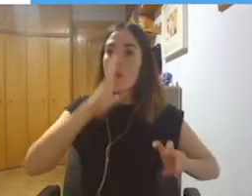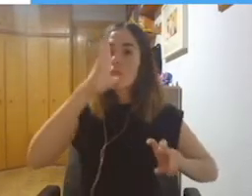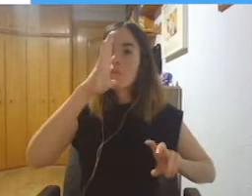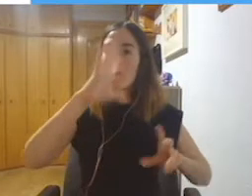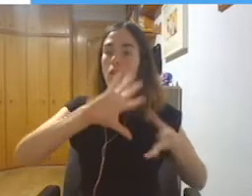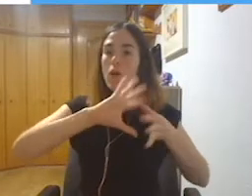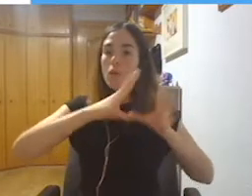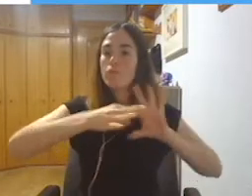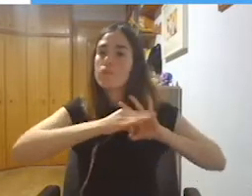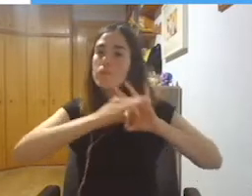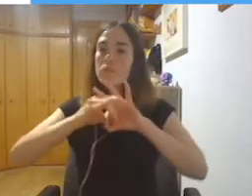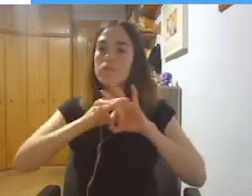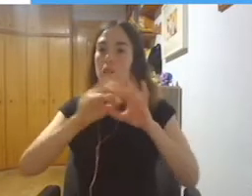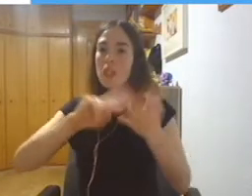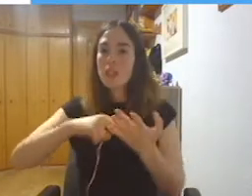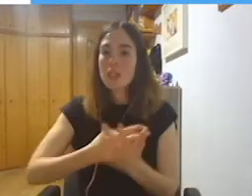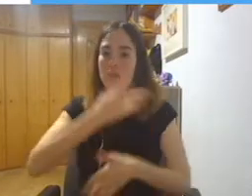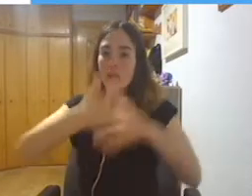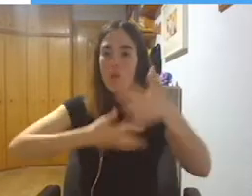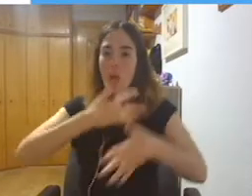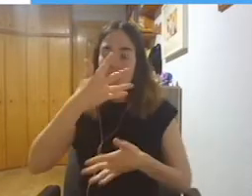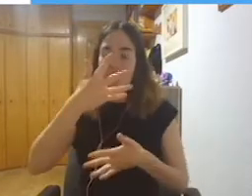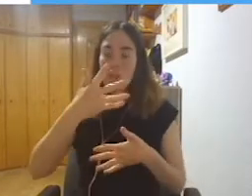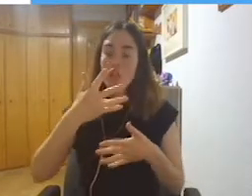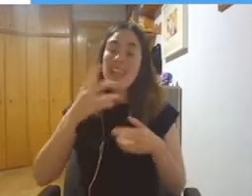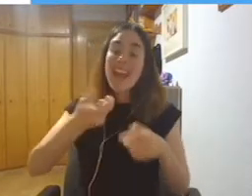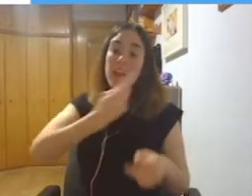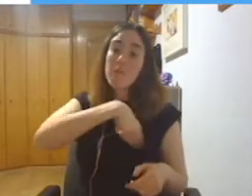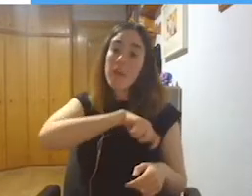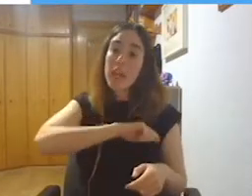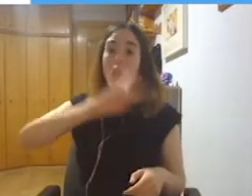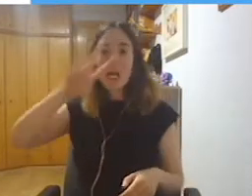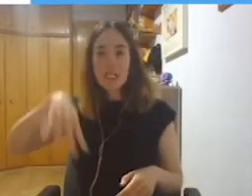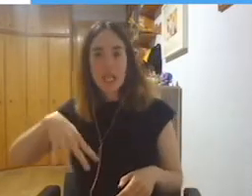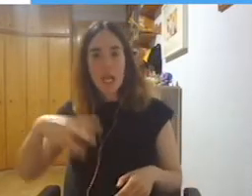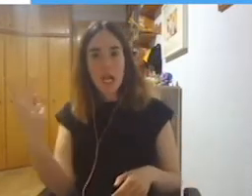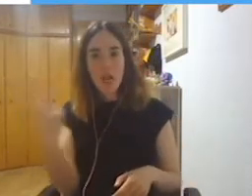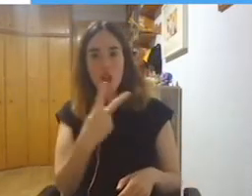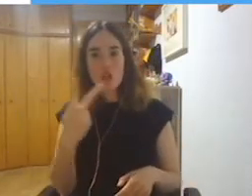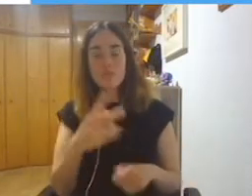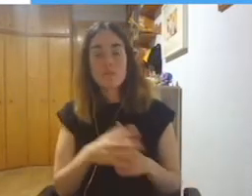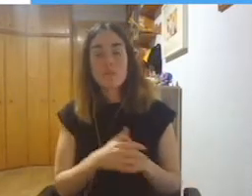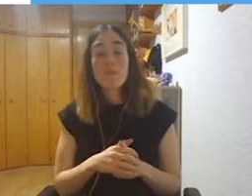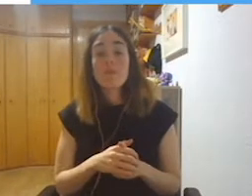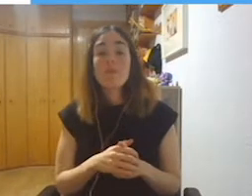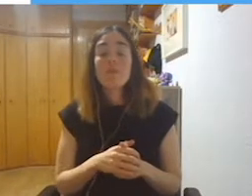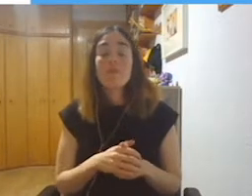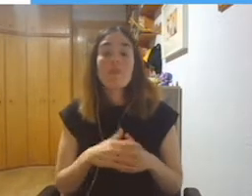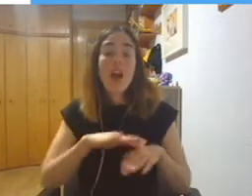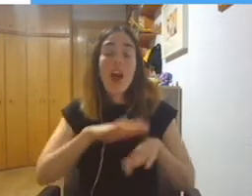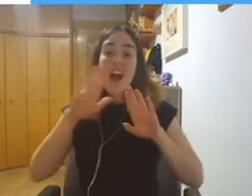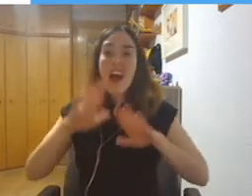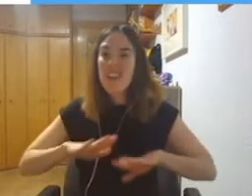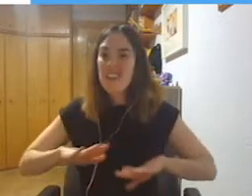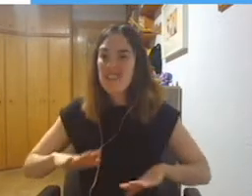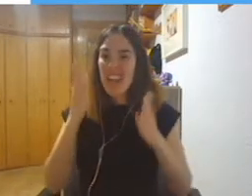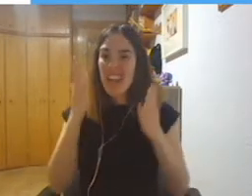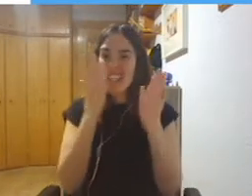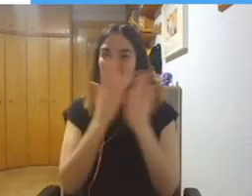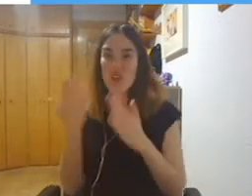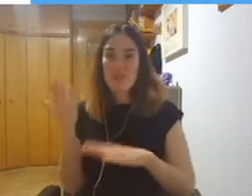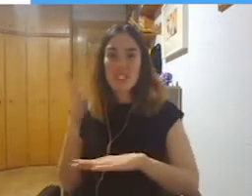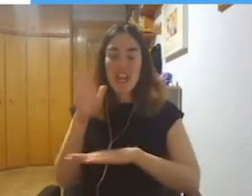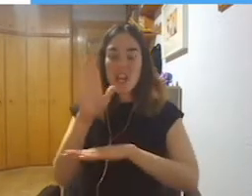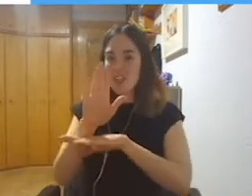los intérpretes en lengua de signos española y catalana. Al fin y al cabo, este tipo de estudio y